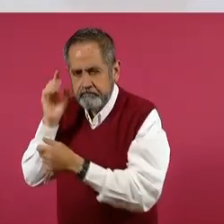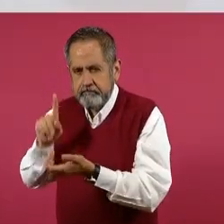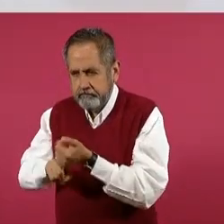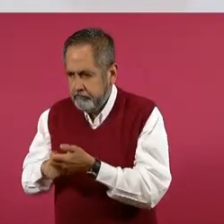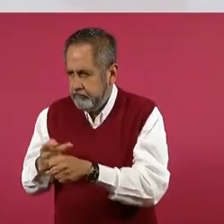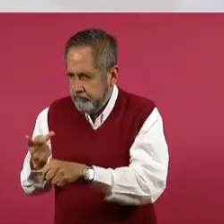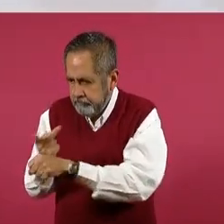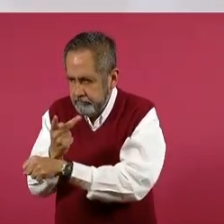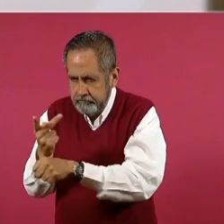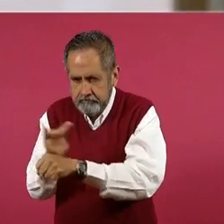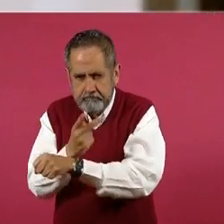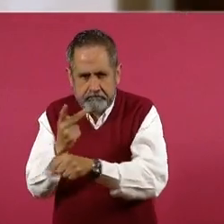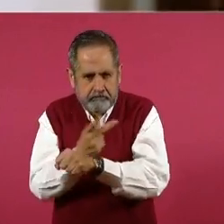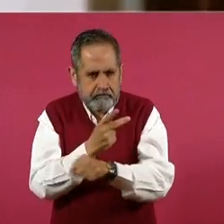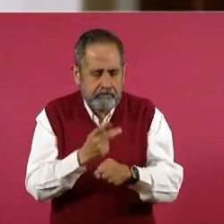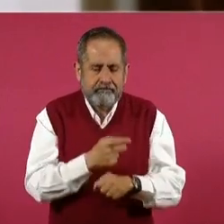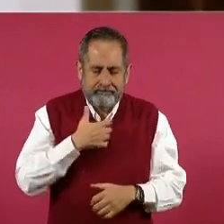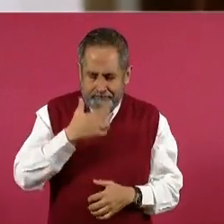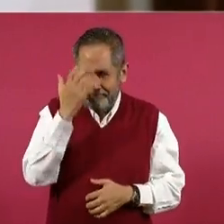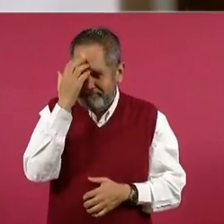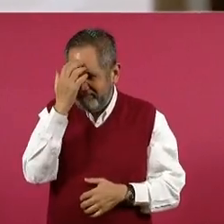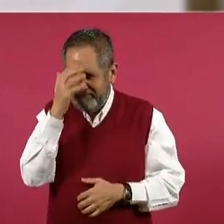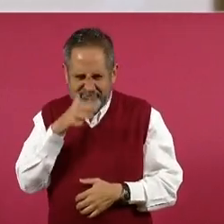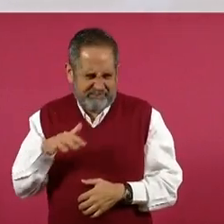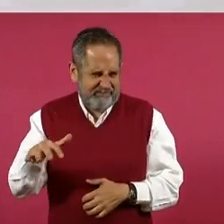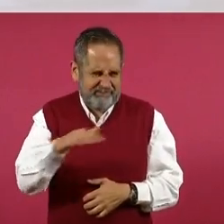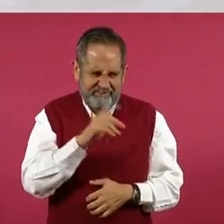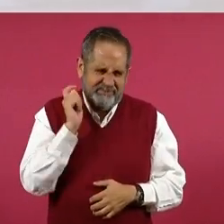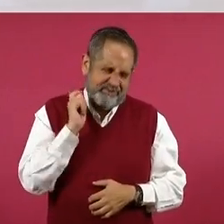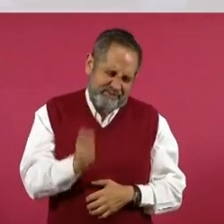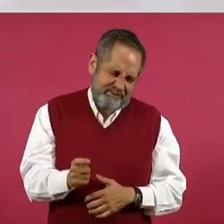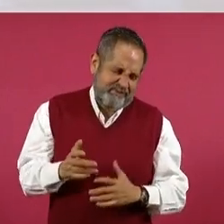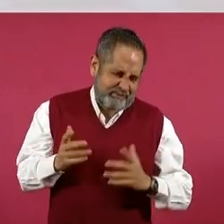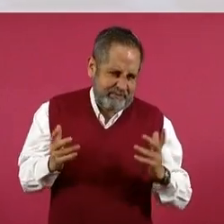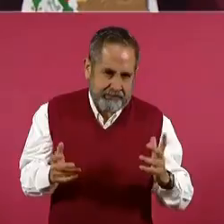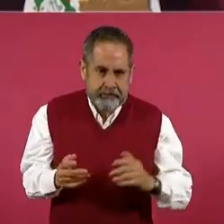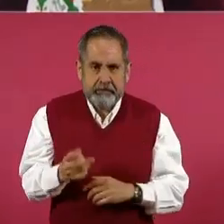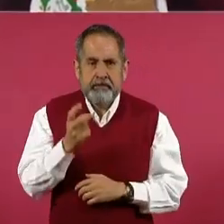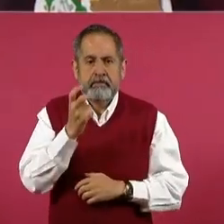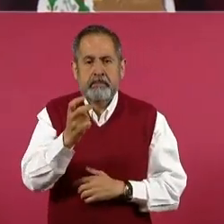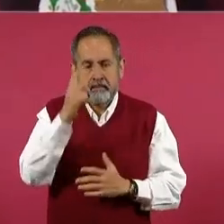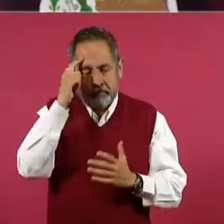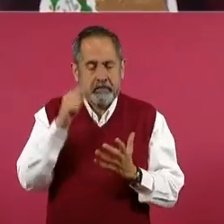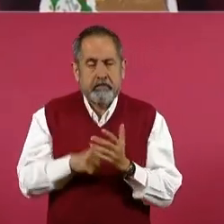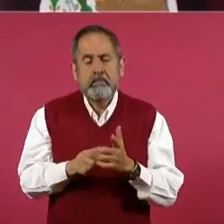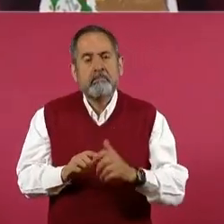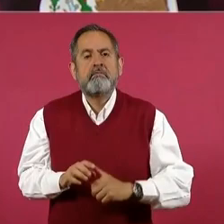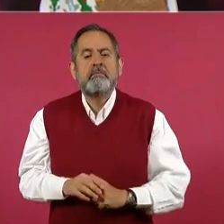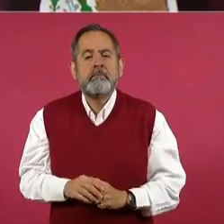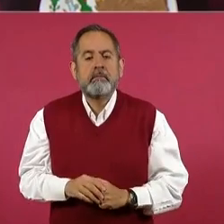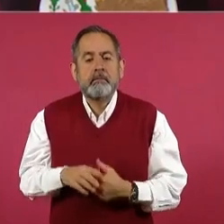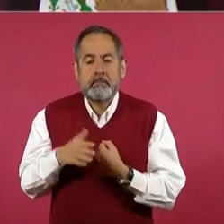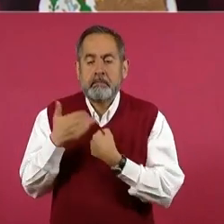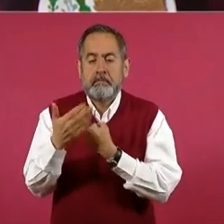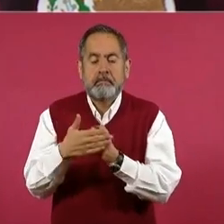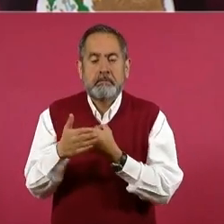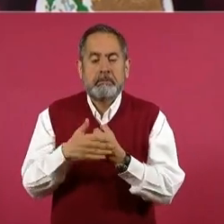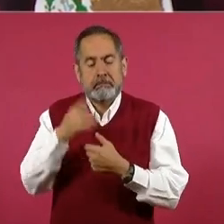sucede, y por eso creo que vamos a